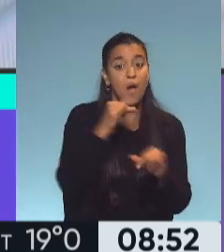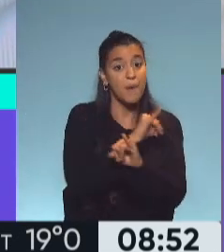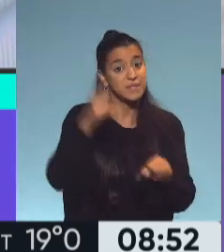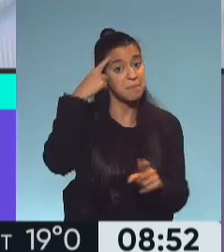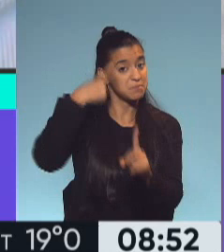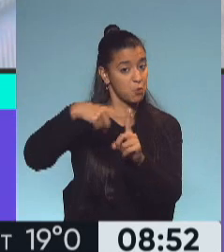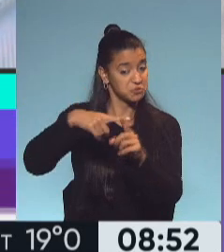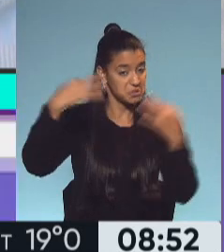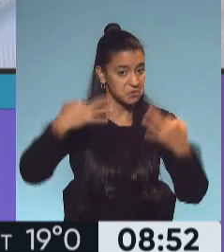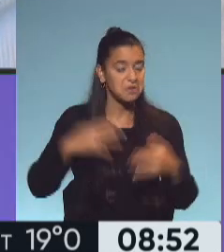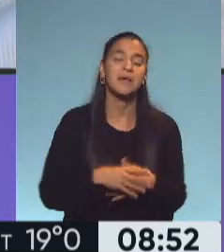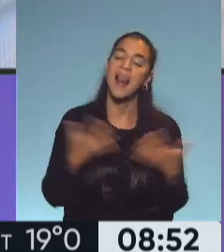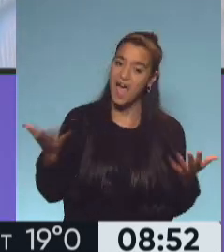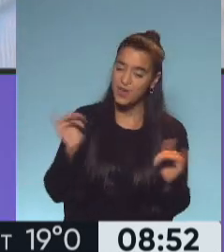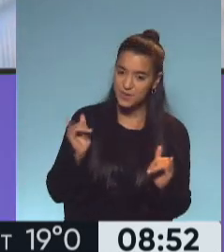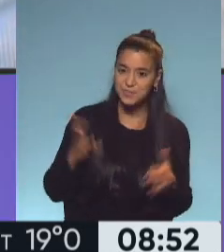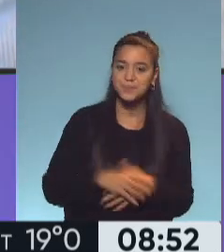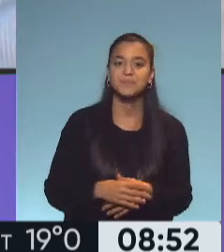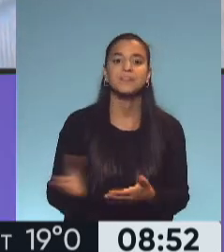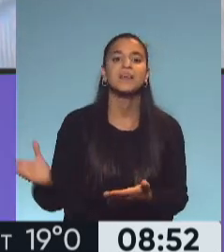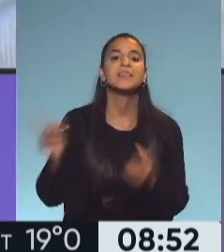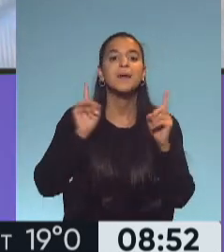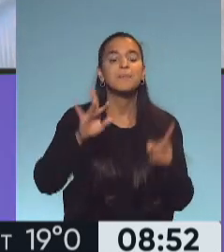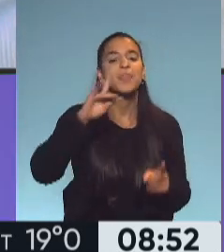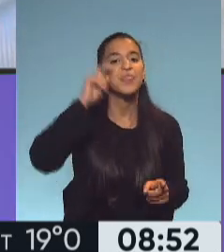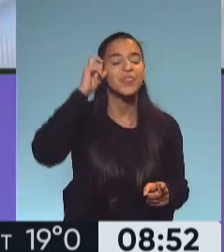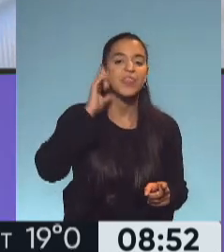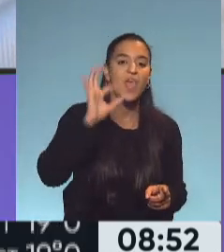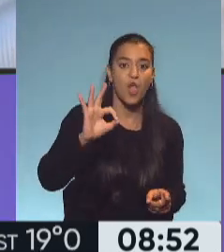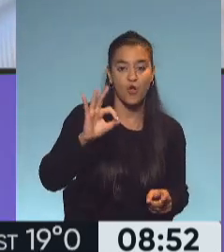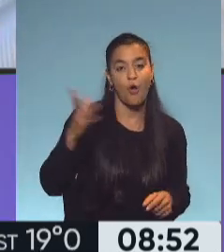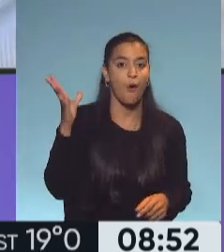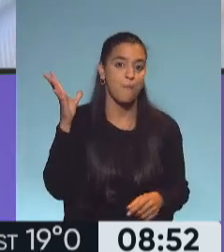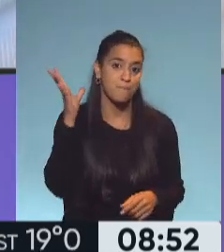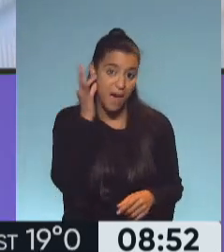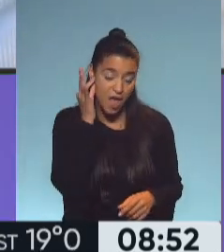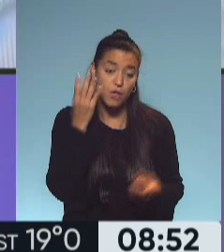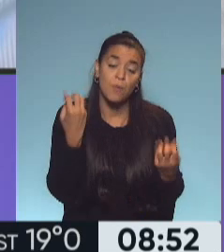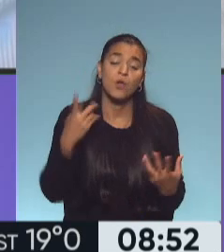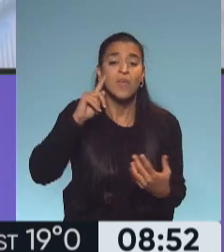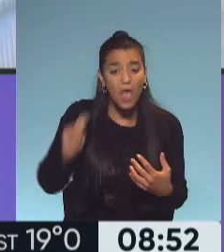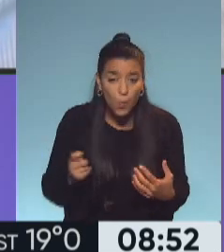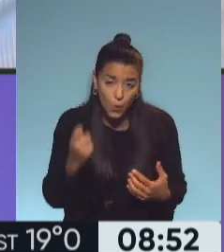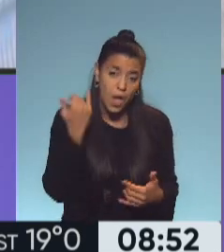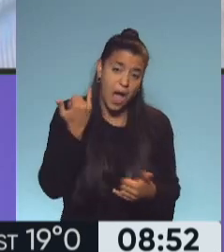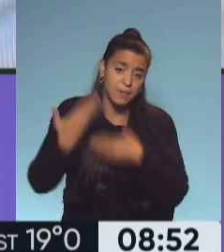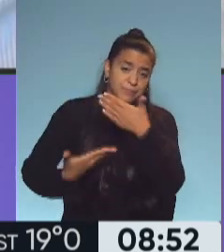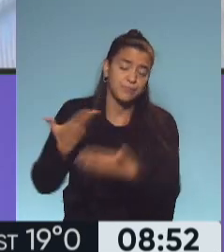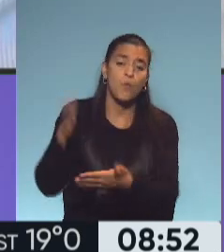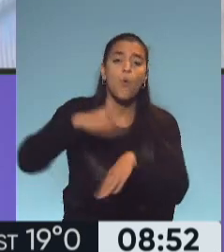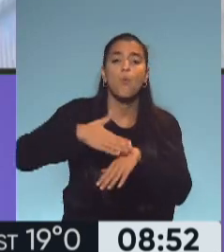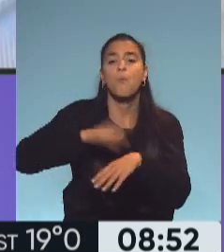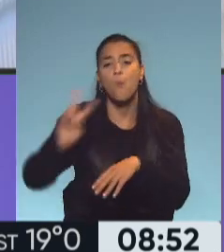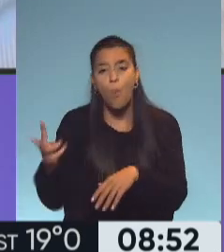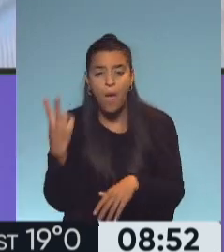optimista. Claro que sí. Y sumamos a Diego, al gran Diego Maradona, porque más allá de la causa judicial que se está desarrollando por su muerte